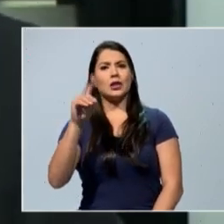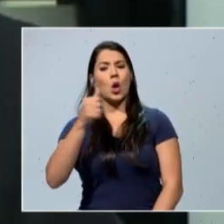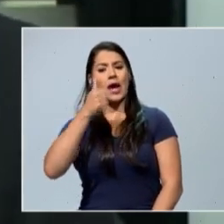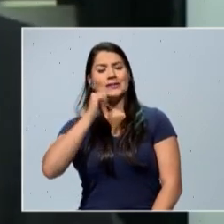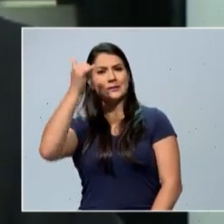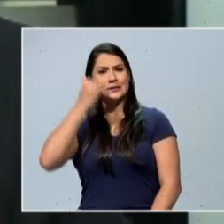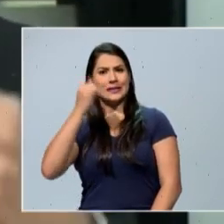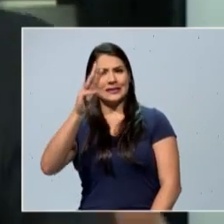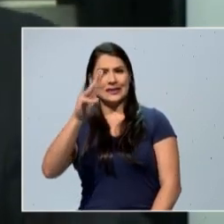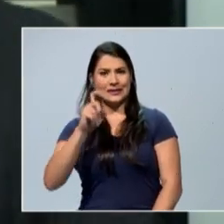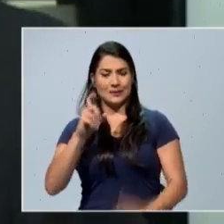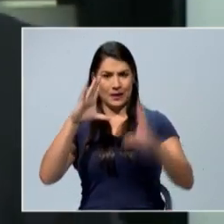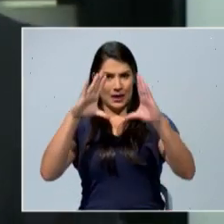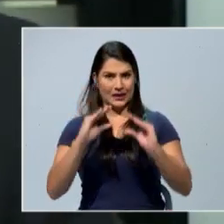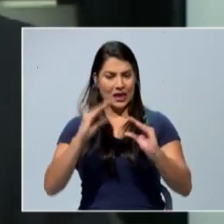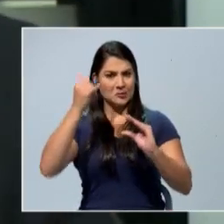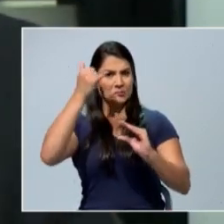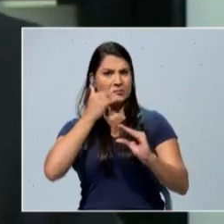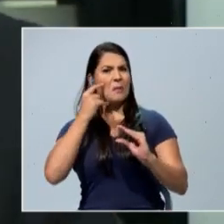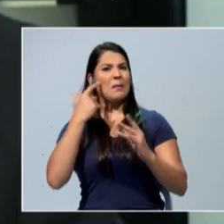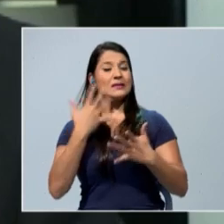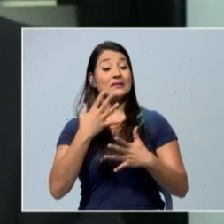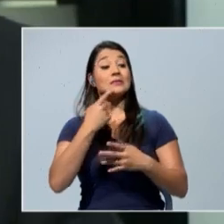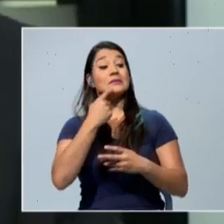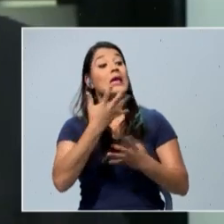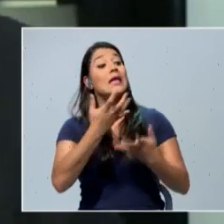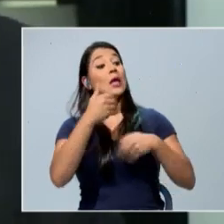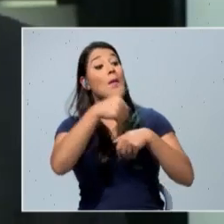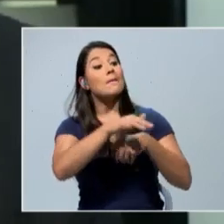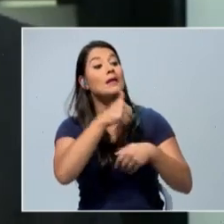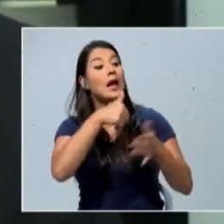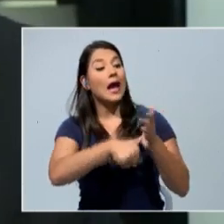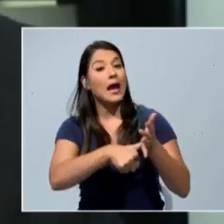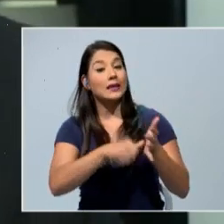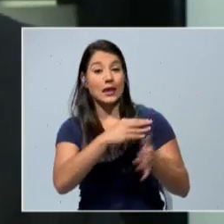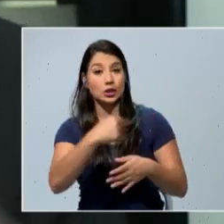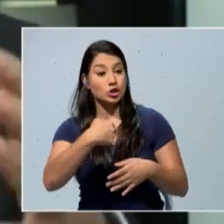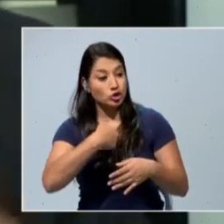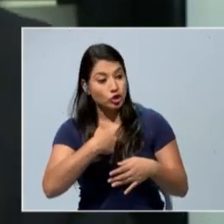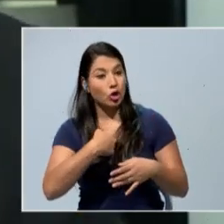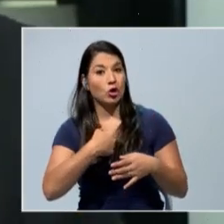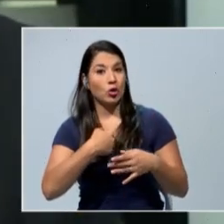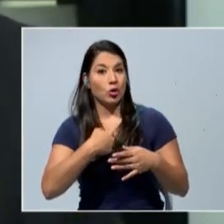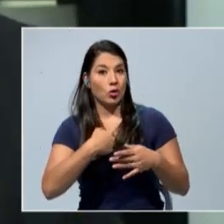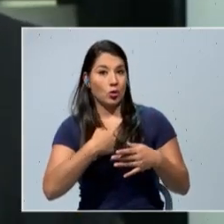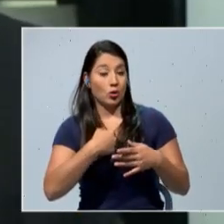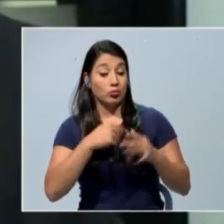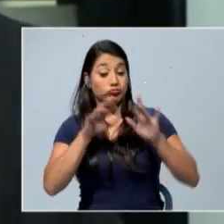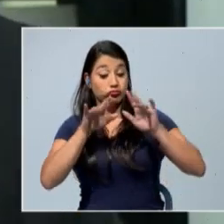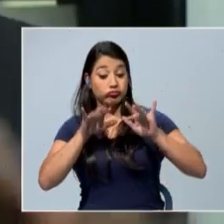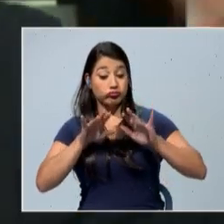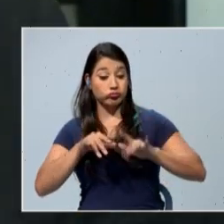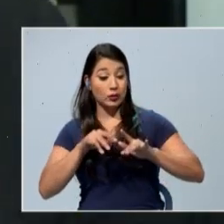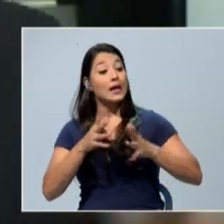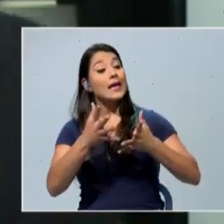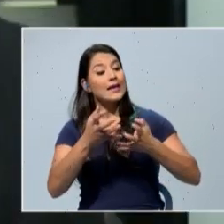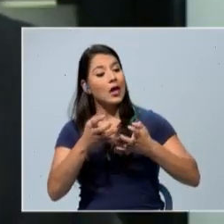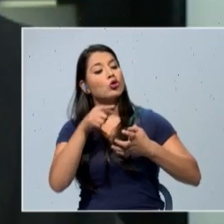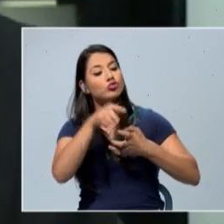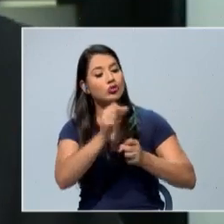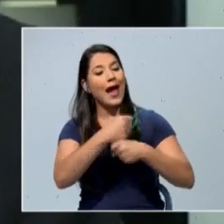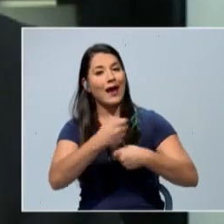para decirme que él quería enviarme una carta en la que me iba a pedir que yo precisara algunas denuncias. En efecto, yo mañana, durante